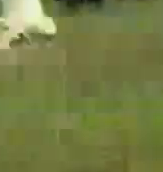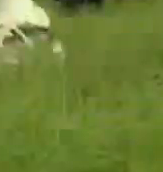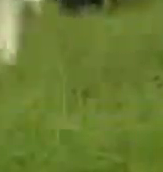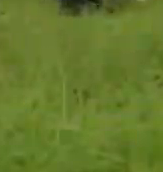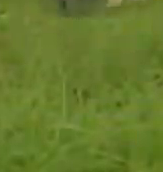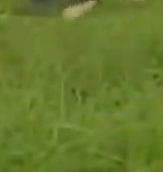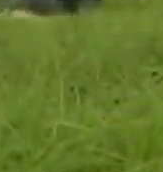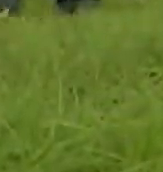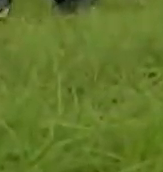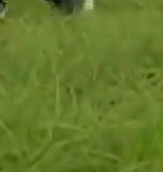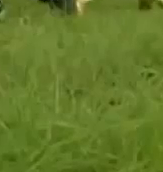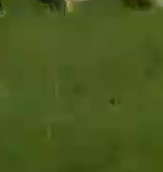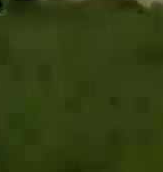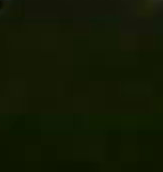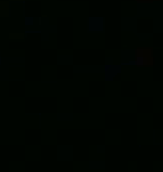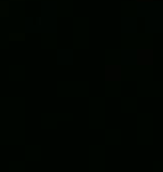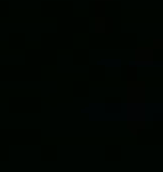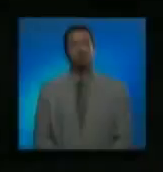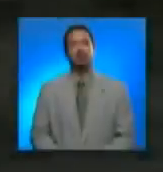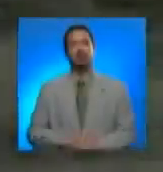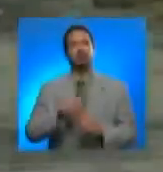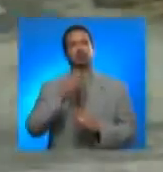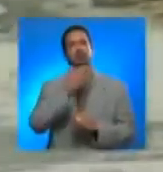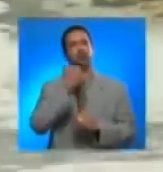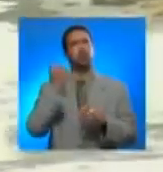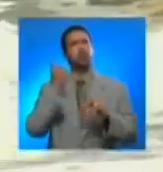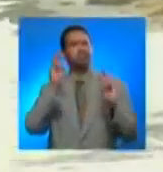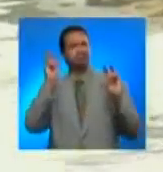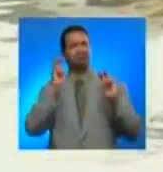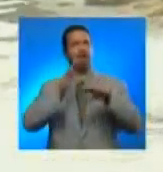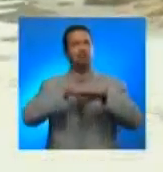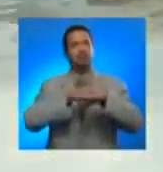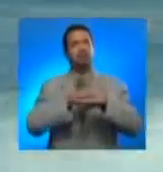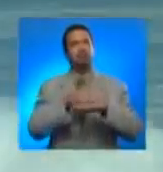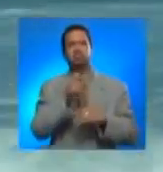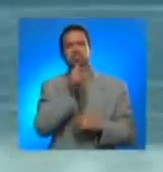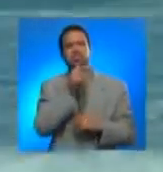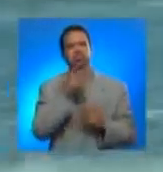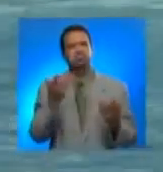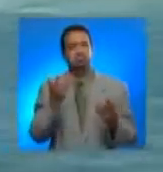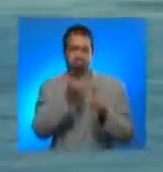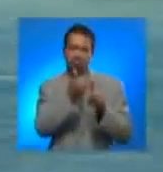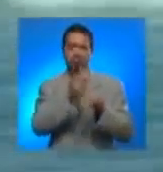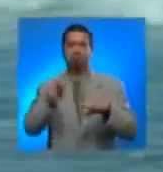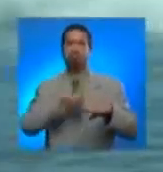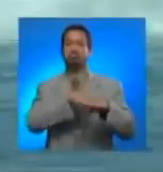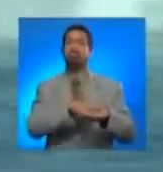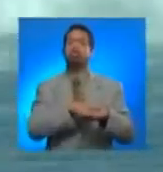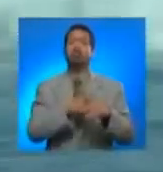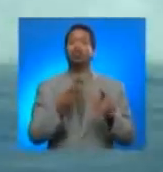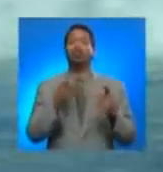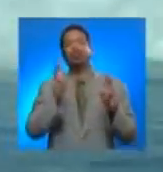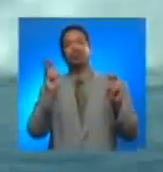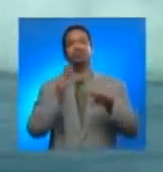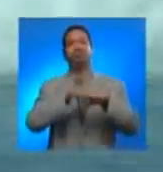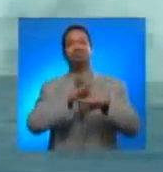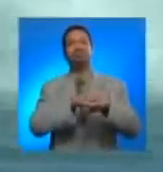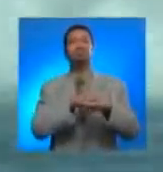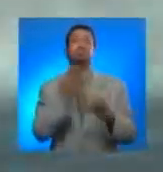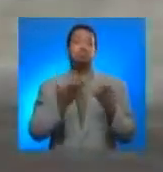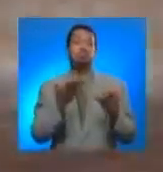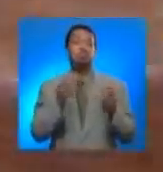estudiantes se adiestraron en primera ayuda, se hicieron simulacros, más se hizo una rotulación de todo el área de qué ellos pueden hacer en caso de un